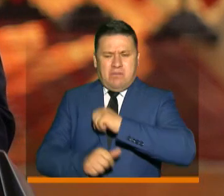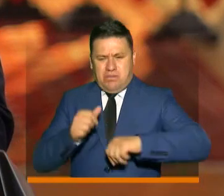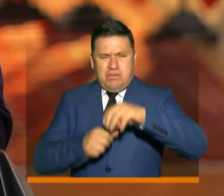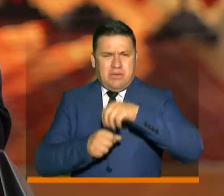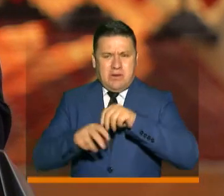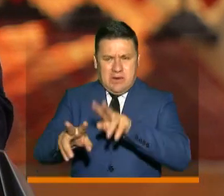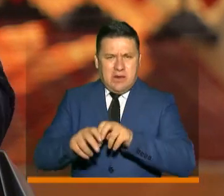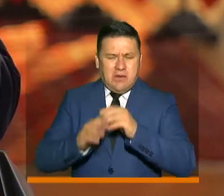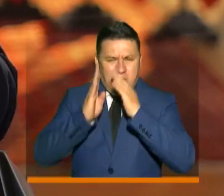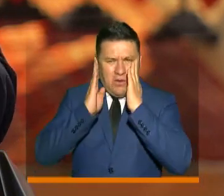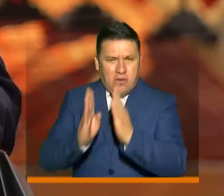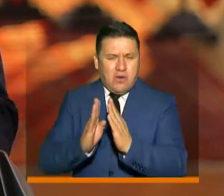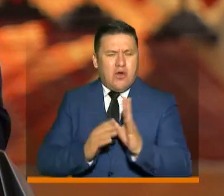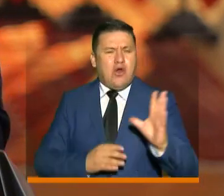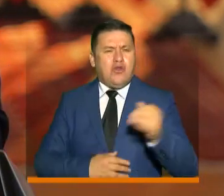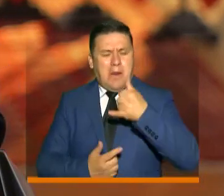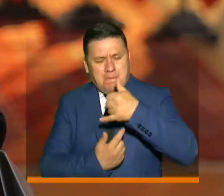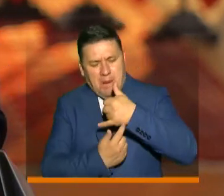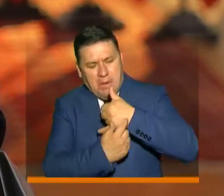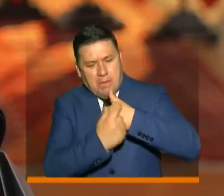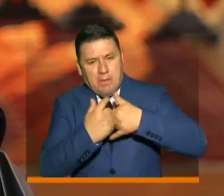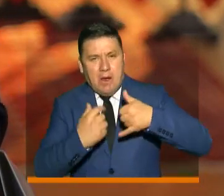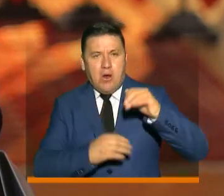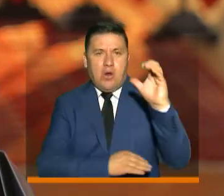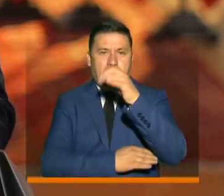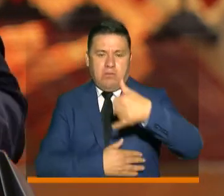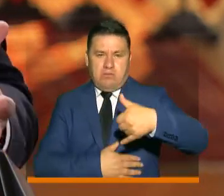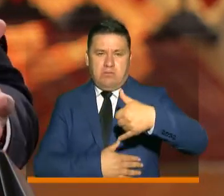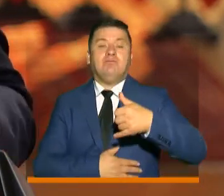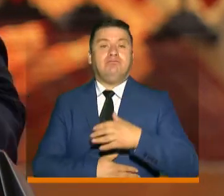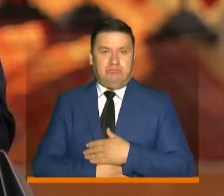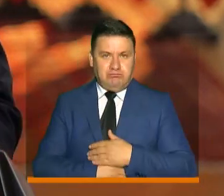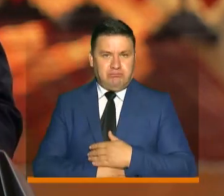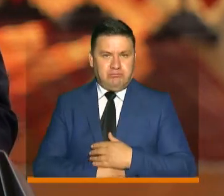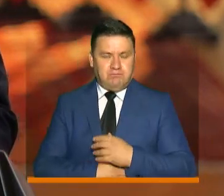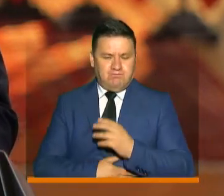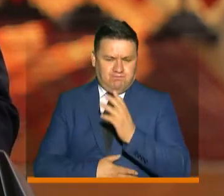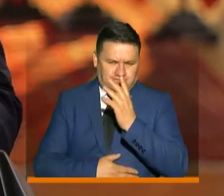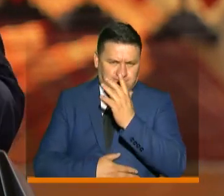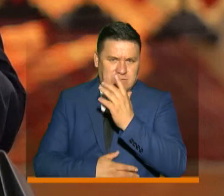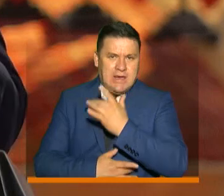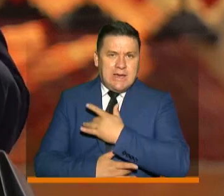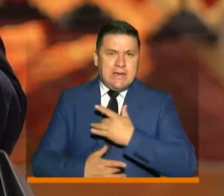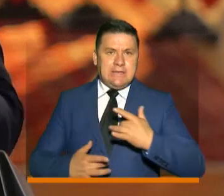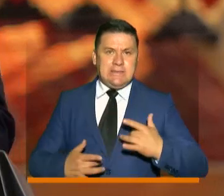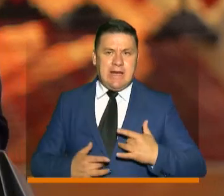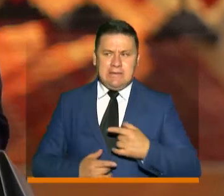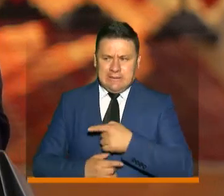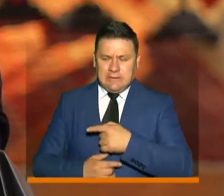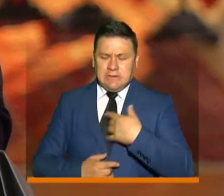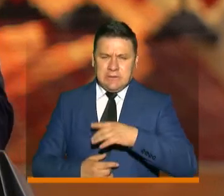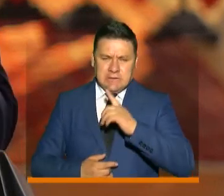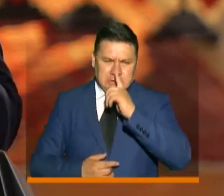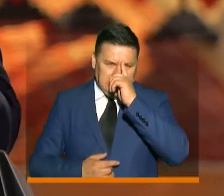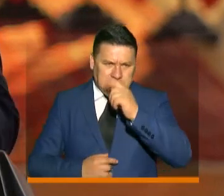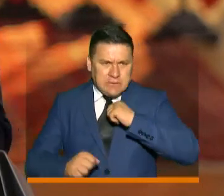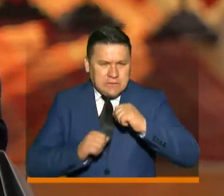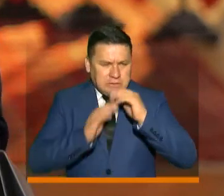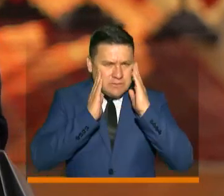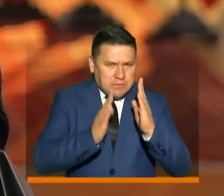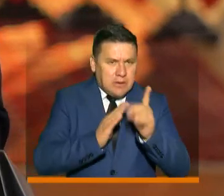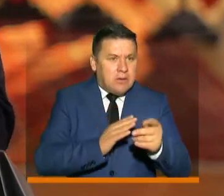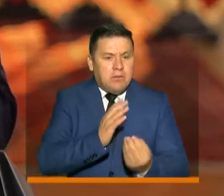agrarios en todas las regiones de colombia y por medio de la diplomacia sanitaria hoy admiramos a sus